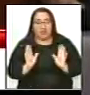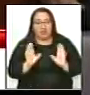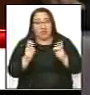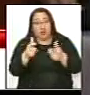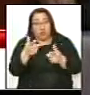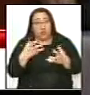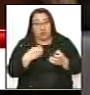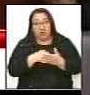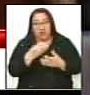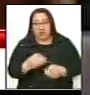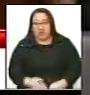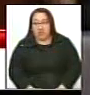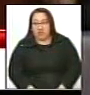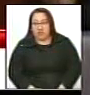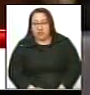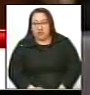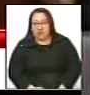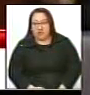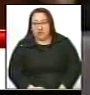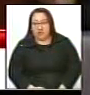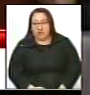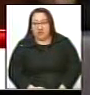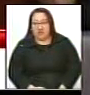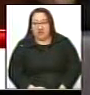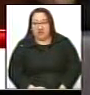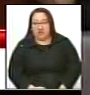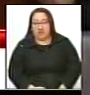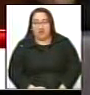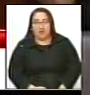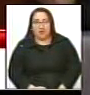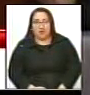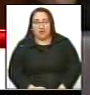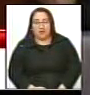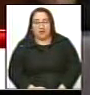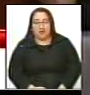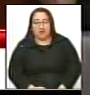usted no me recorte el tiempo, presidente.